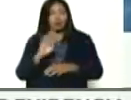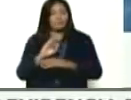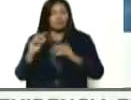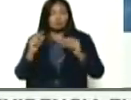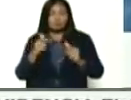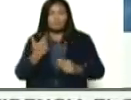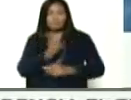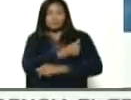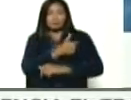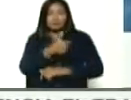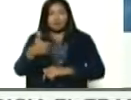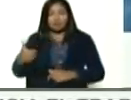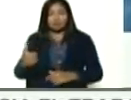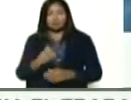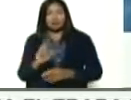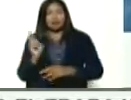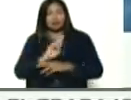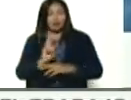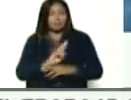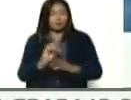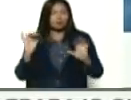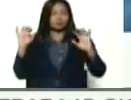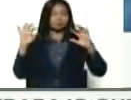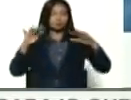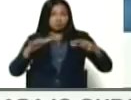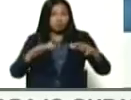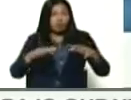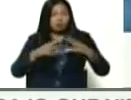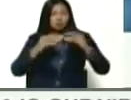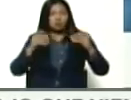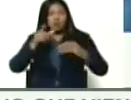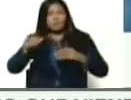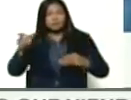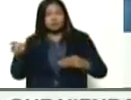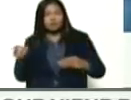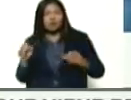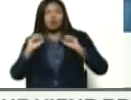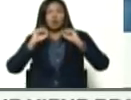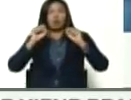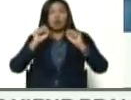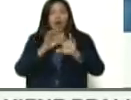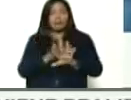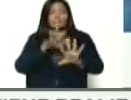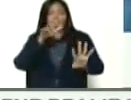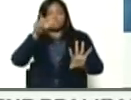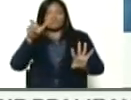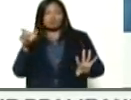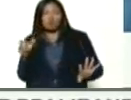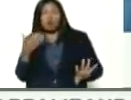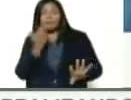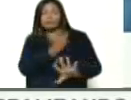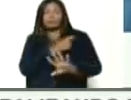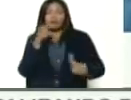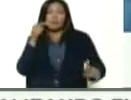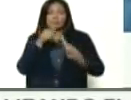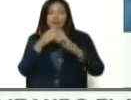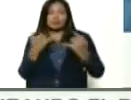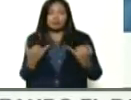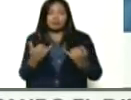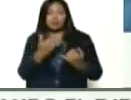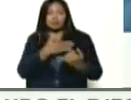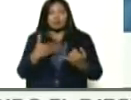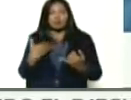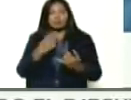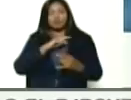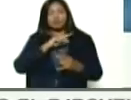colocarla de manera rápida y masiva para lograr vacunar a la mayor cantidad de personas que es la meta que estamos aspirando